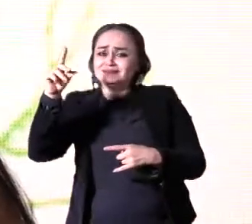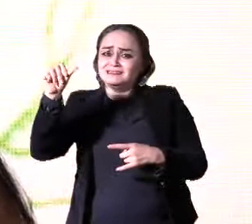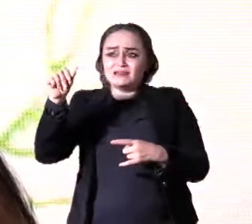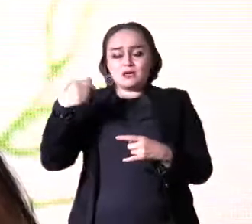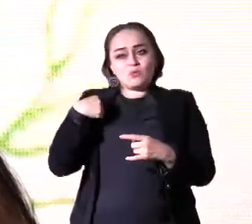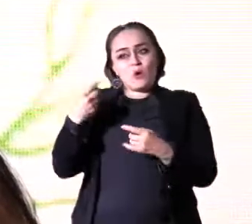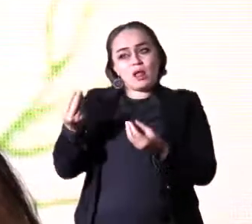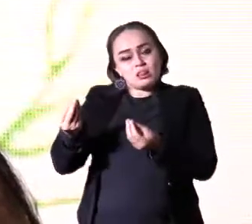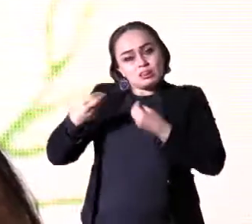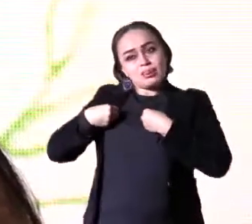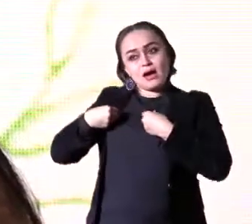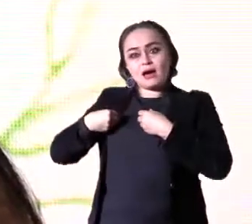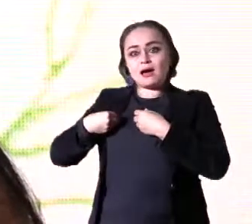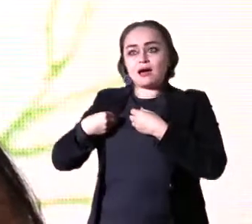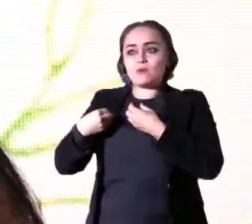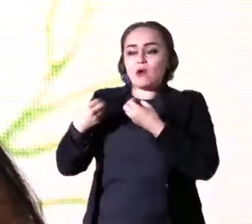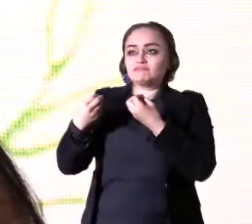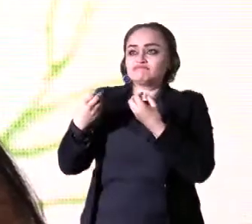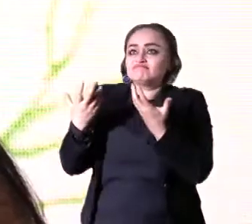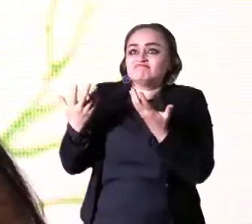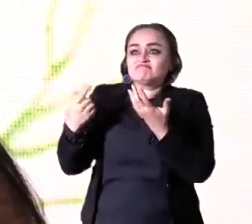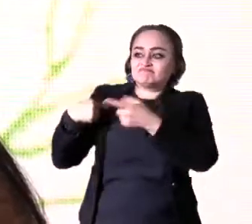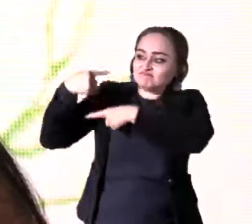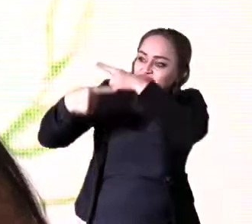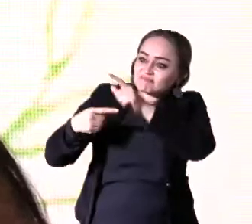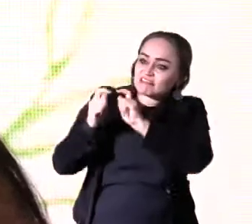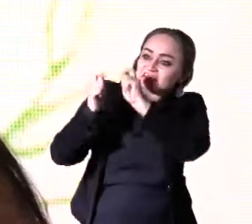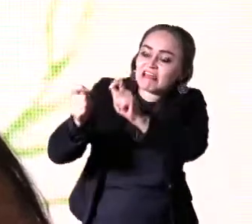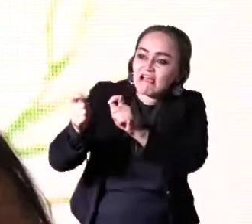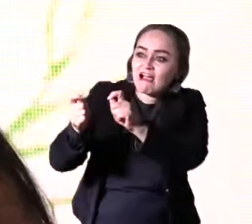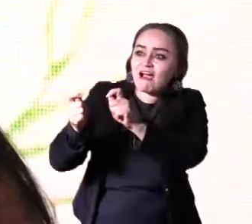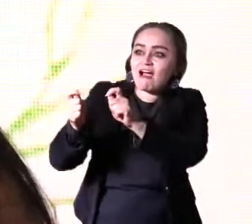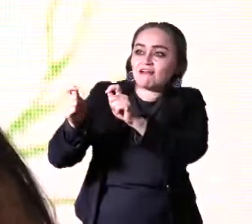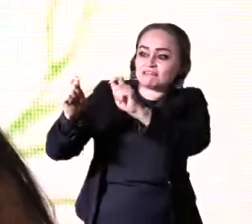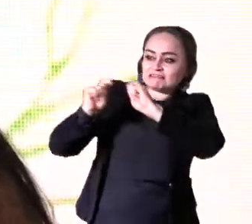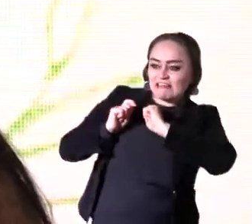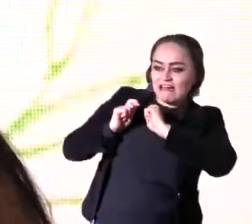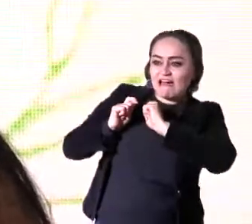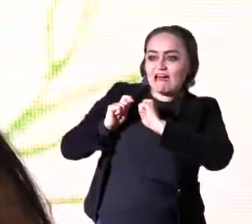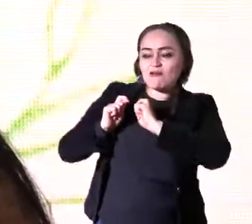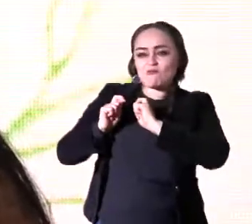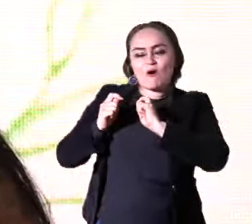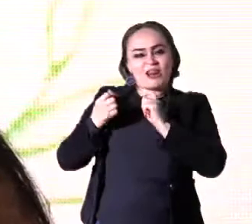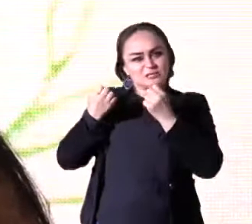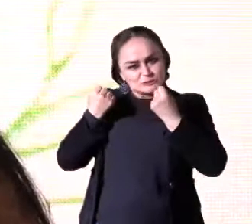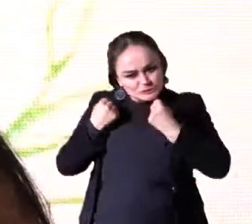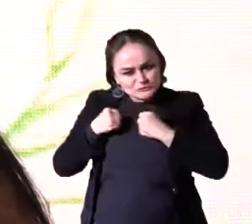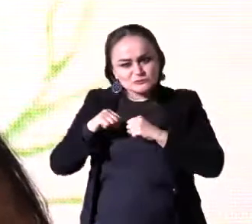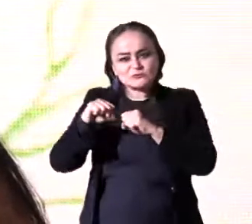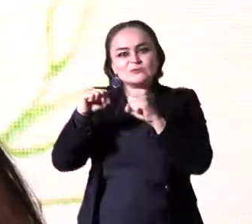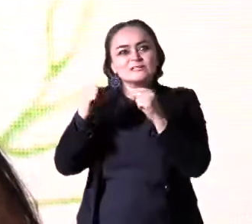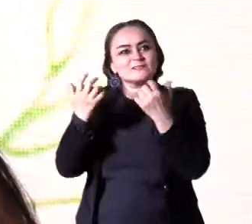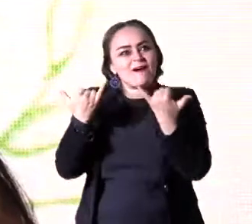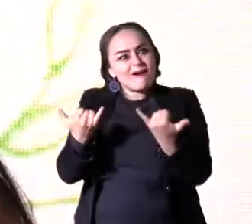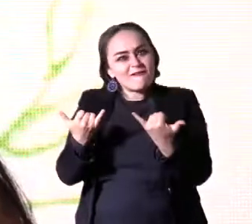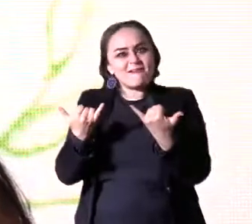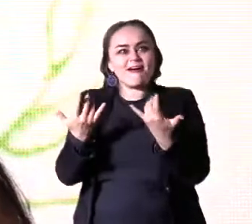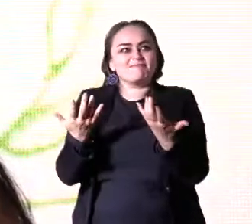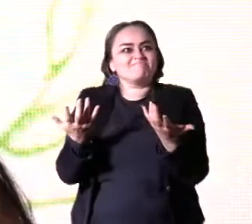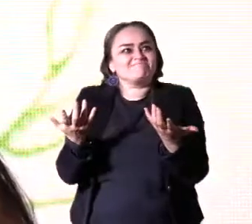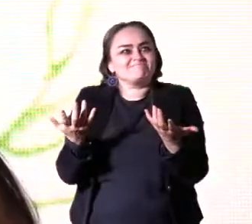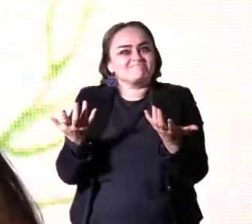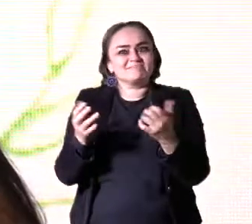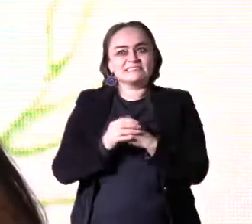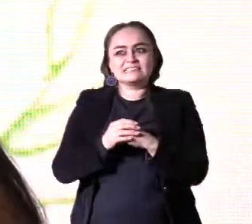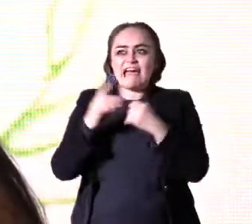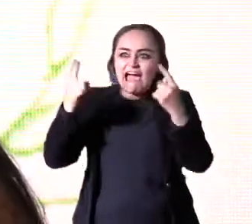de cada uno desde lo actual procurar dejar evidencia del exilio de